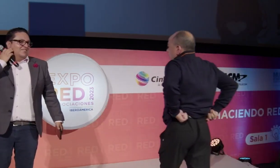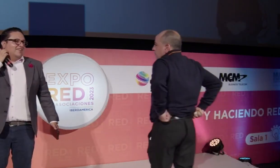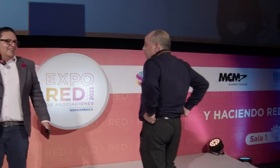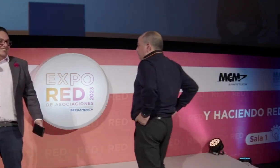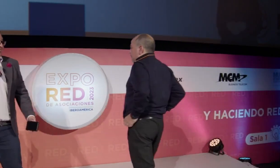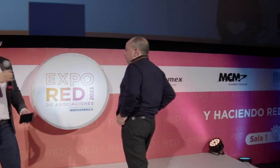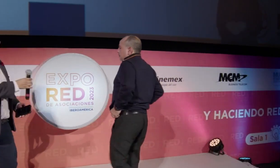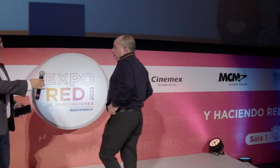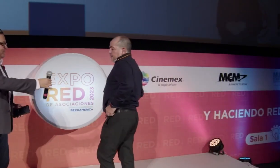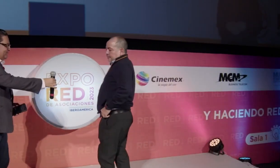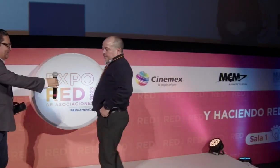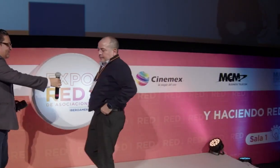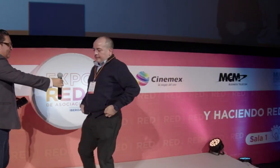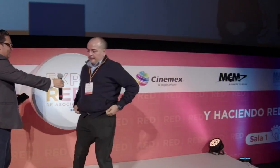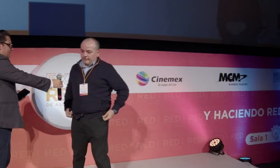cargar. ¡Venga, equipo! Muy bien, ¿listo?